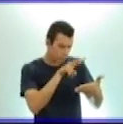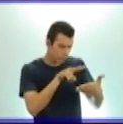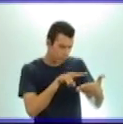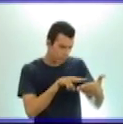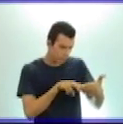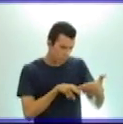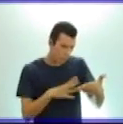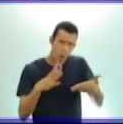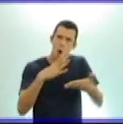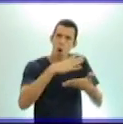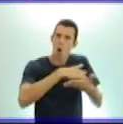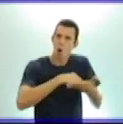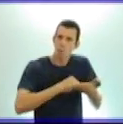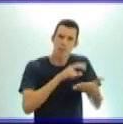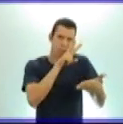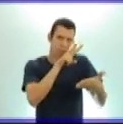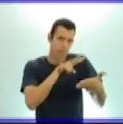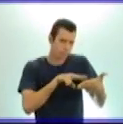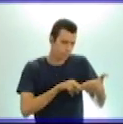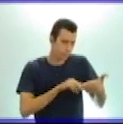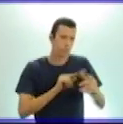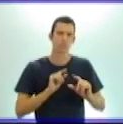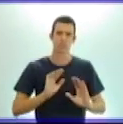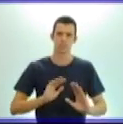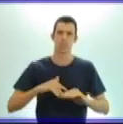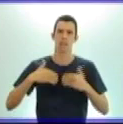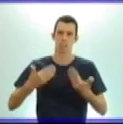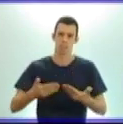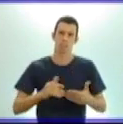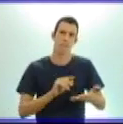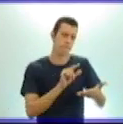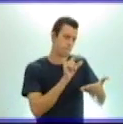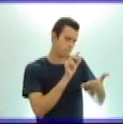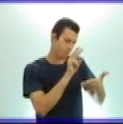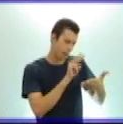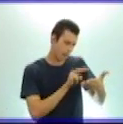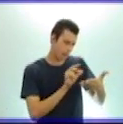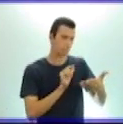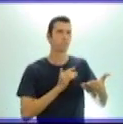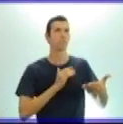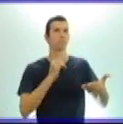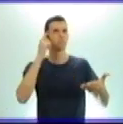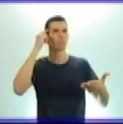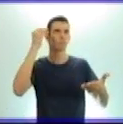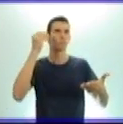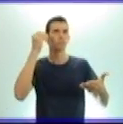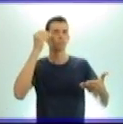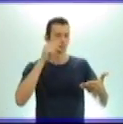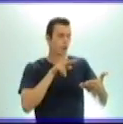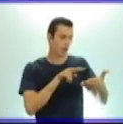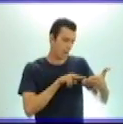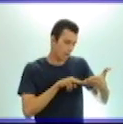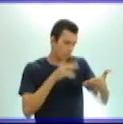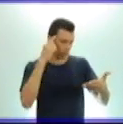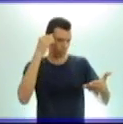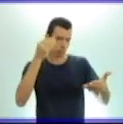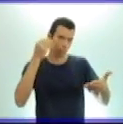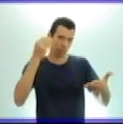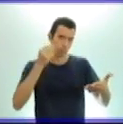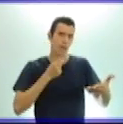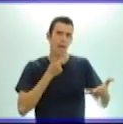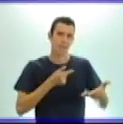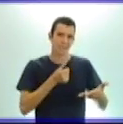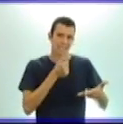una lectura del texto en partes o, si alguno lo necesita, ustedes los pueden ayudar con una